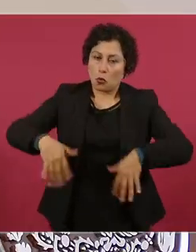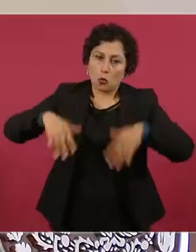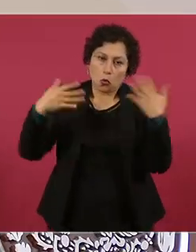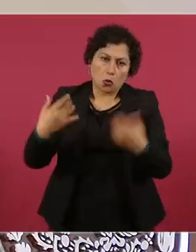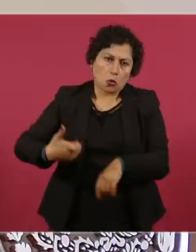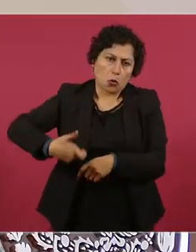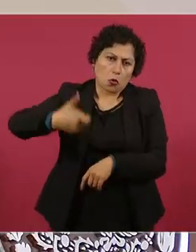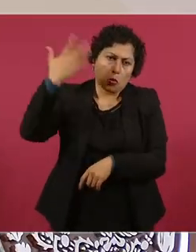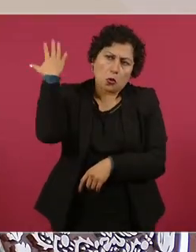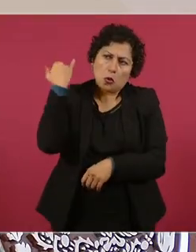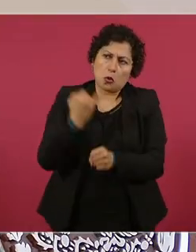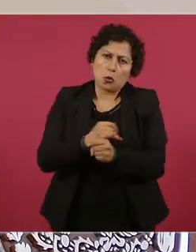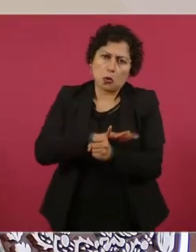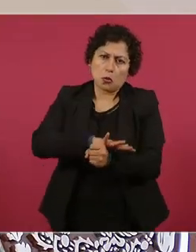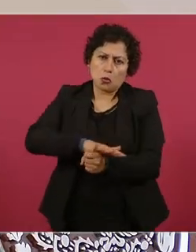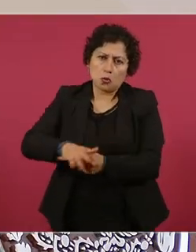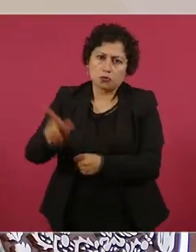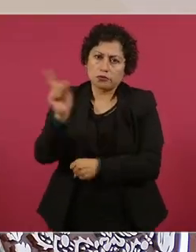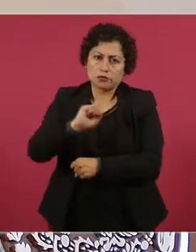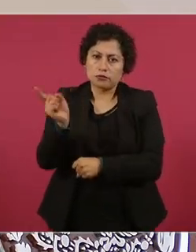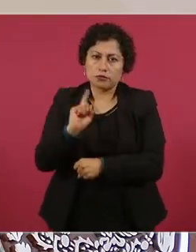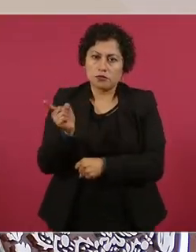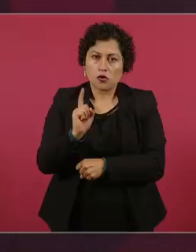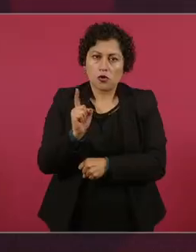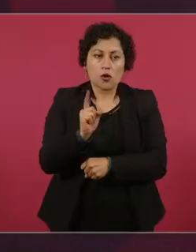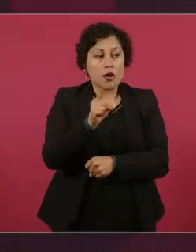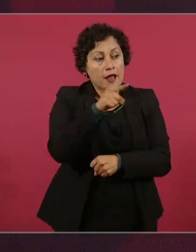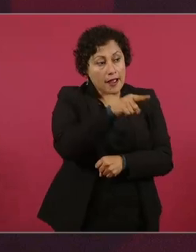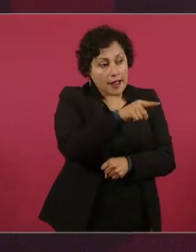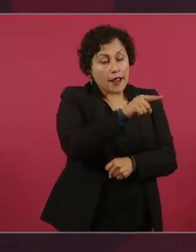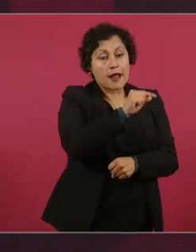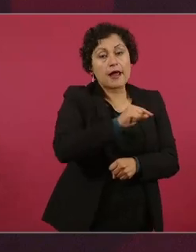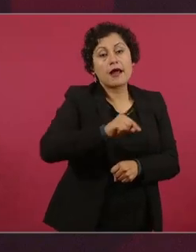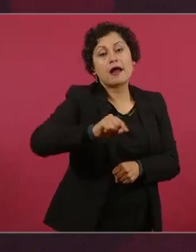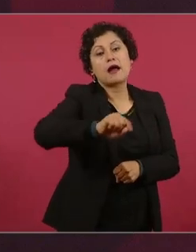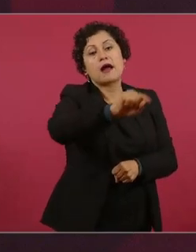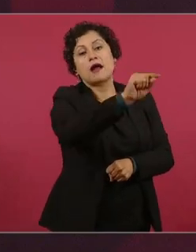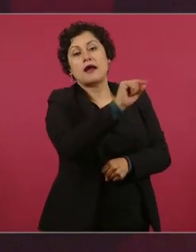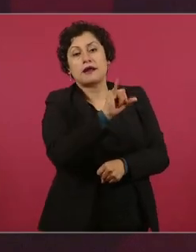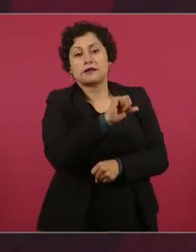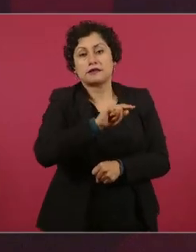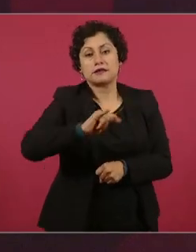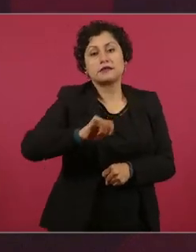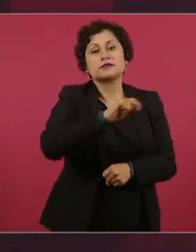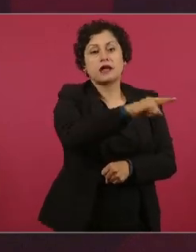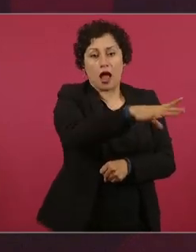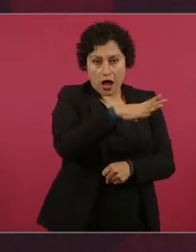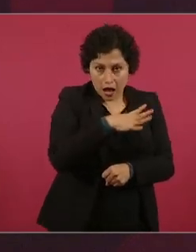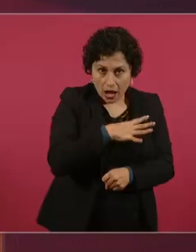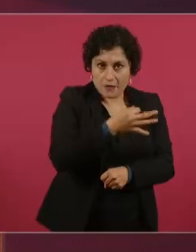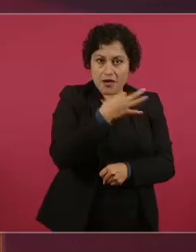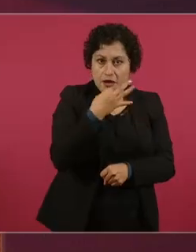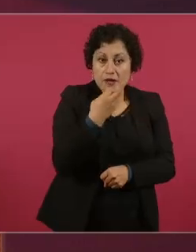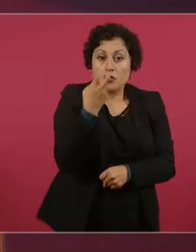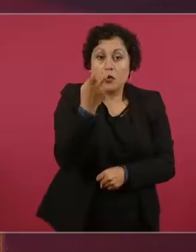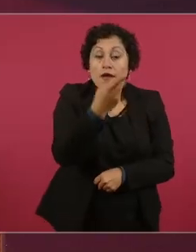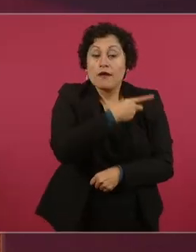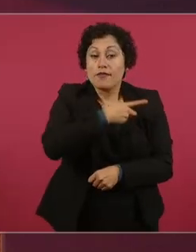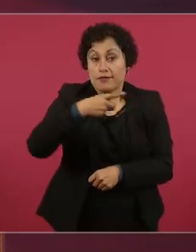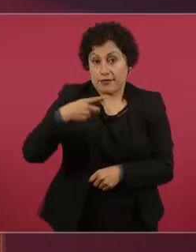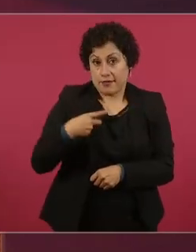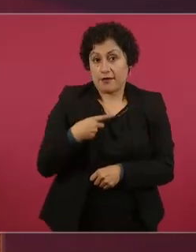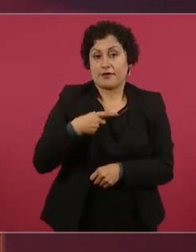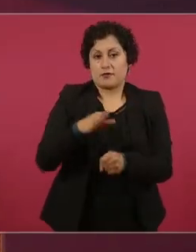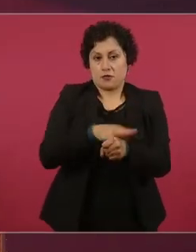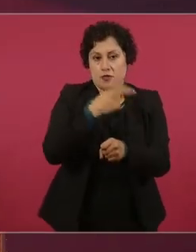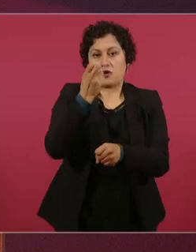inalcanzable, que haya medicamentos siempre en todas las unidades. Y bueno, nos hemos dado la tarea de estar